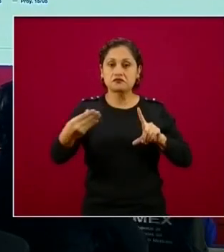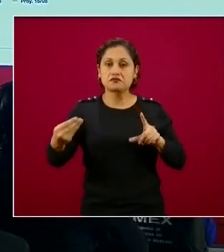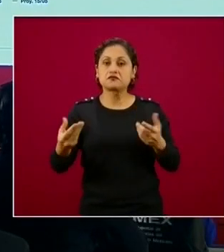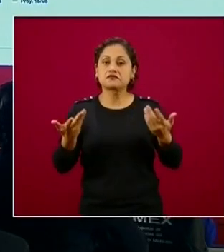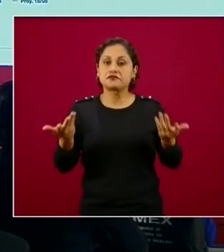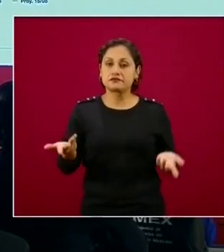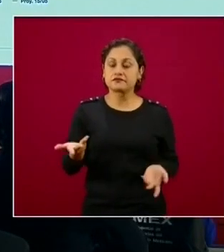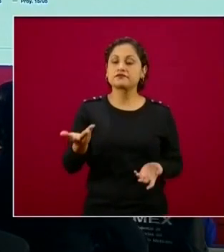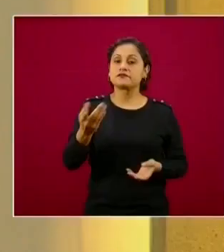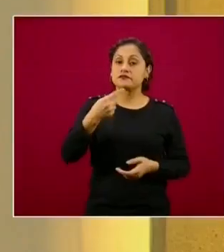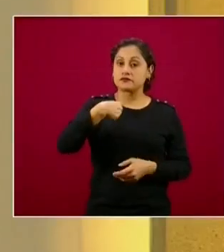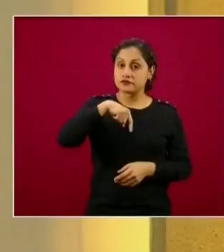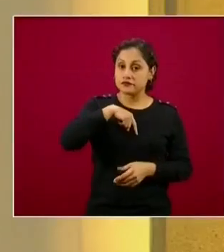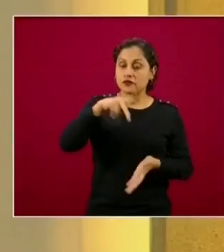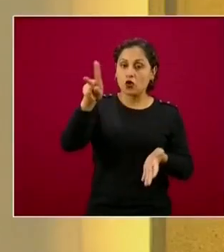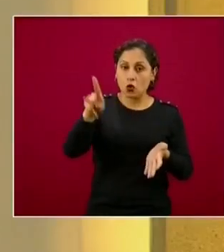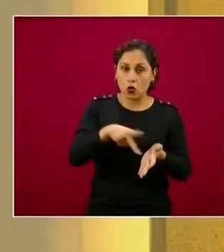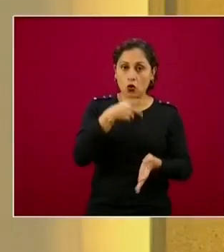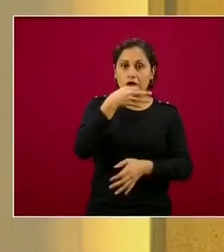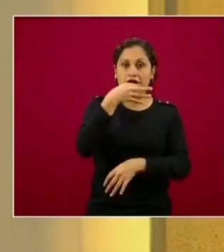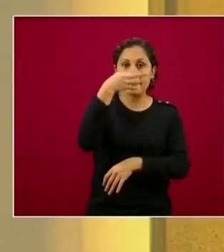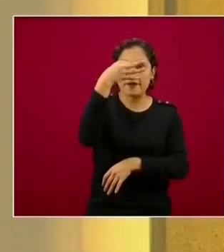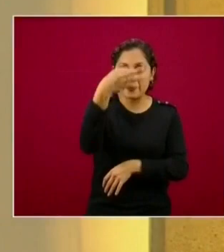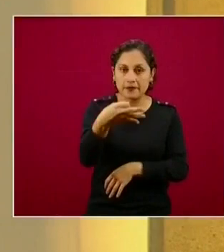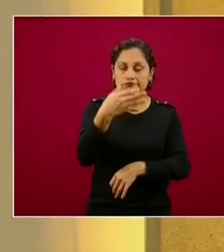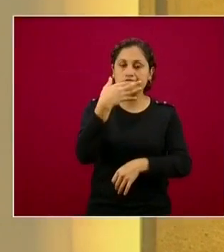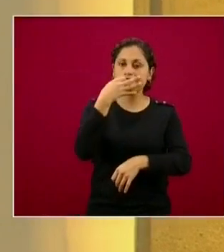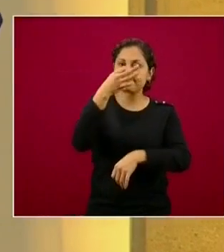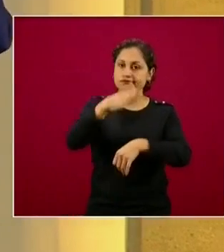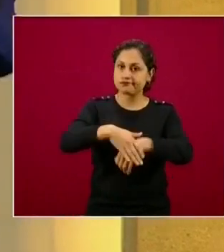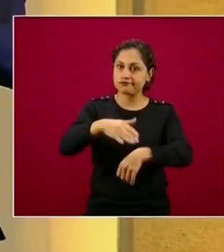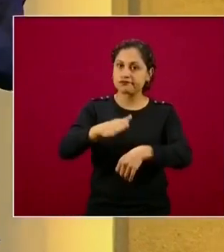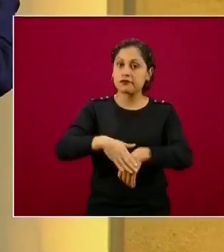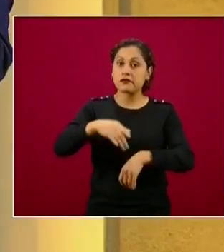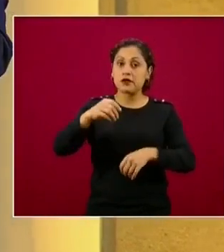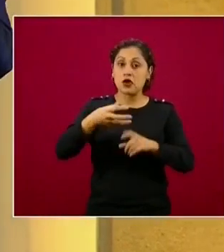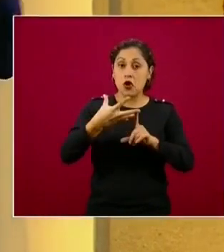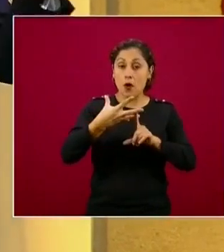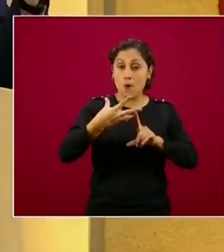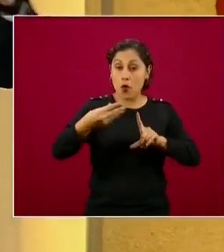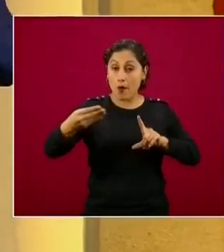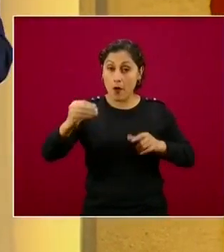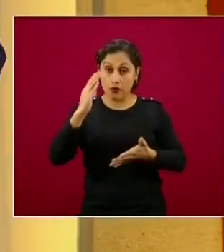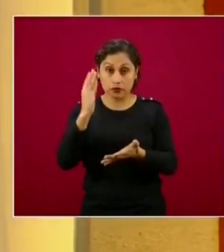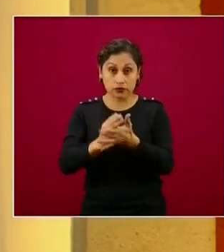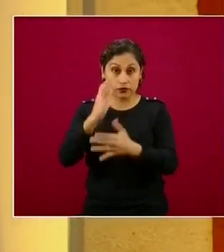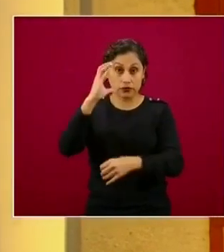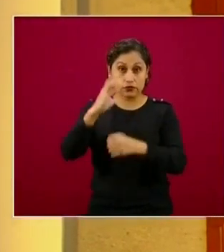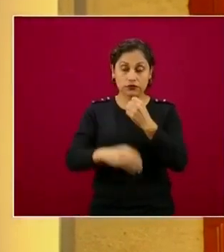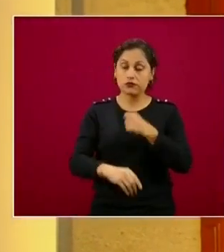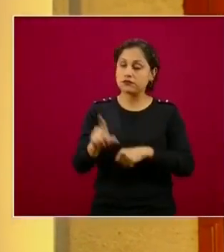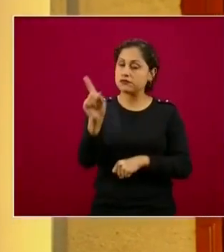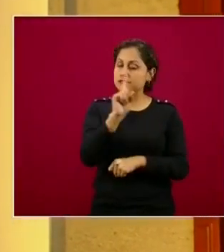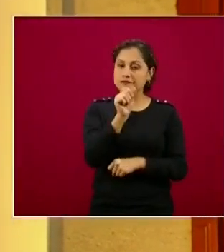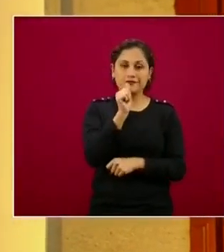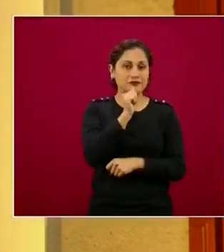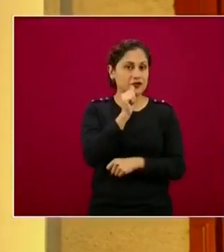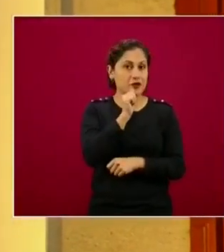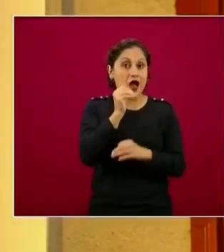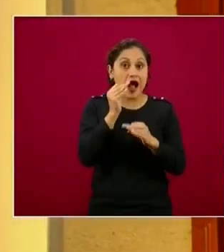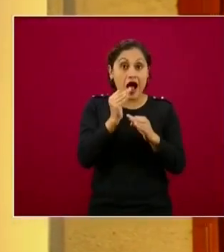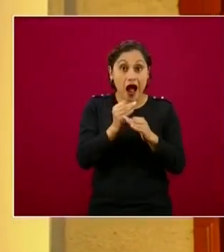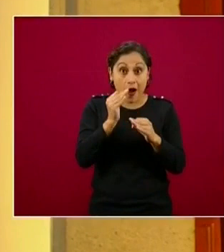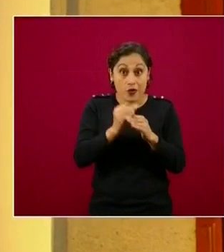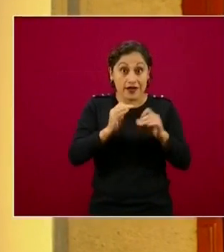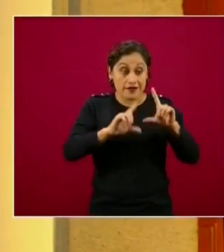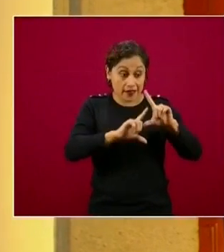epidemia no se ha acabado, esta epidemia todavía le falta varias ciudades que están, lo veremos ahora, en una fase de ascenso